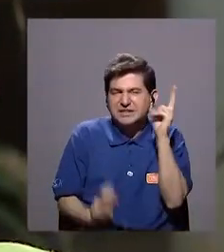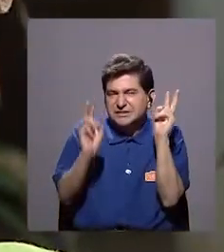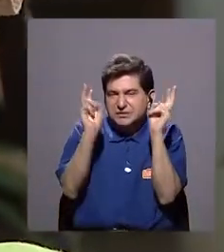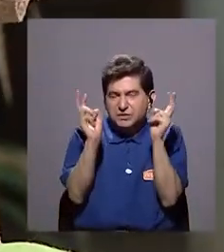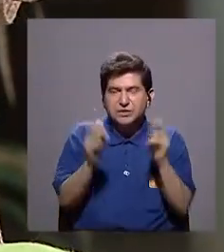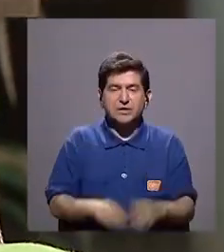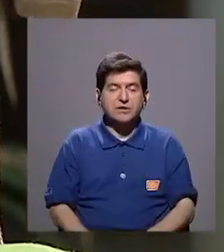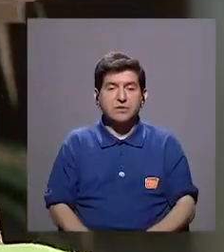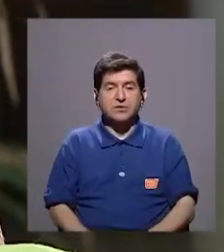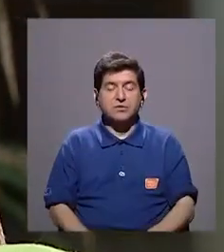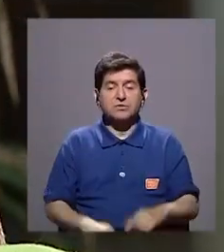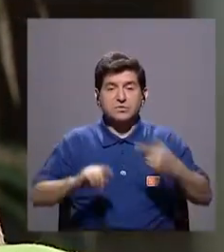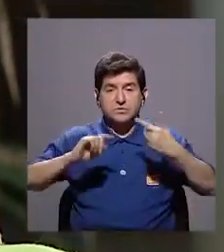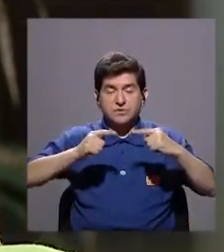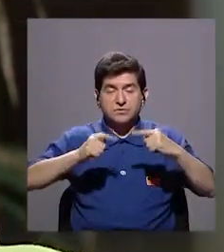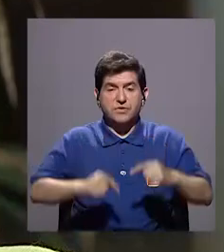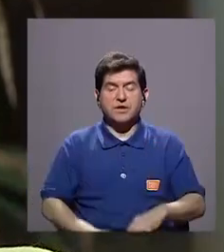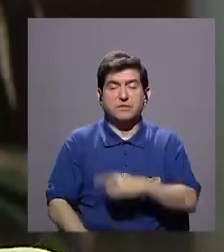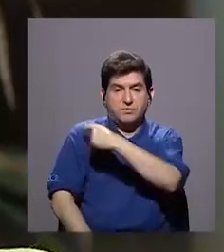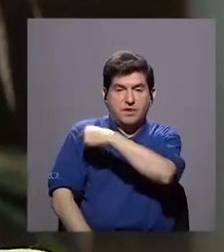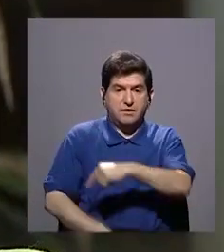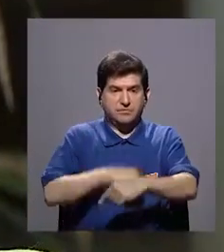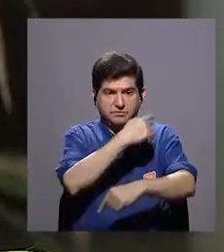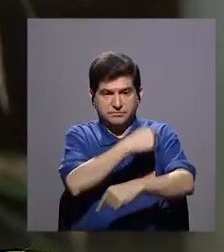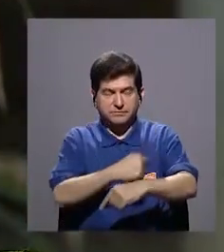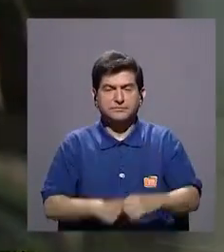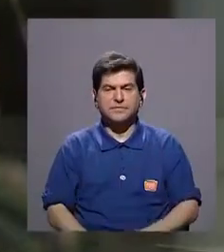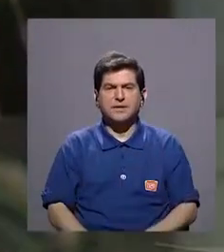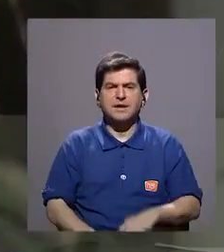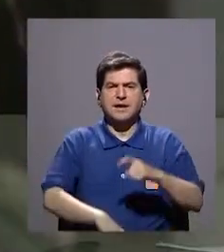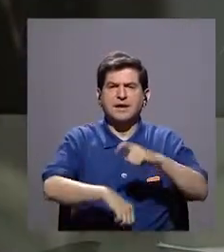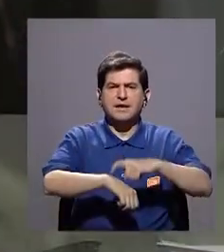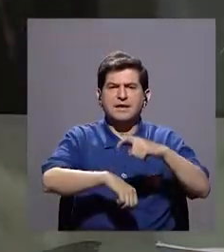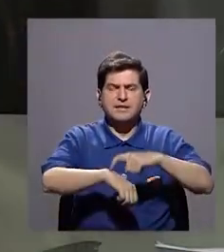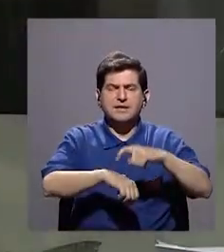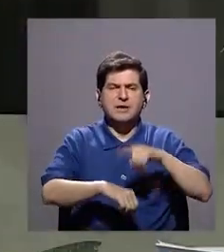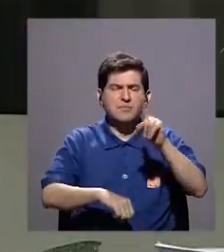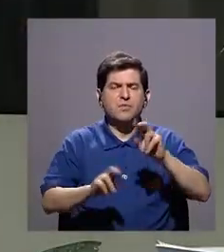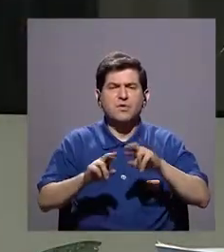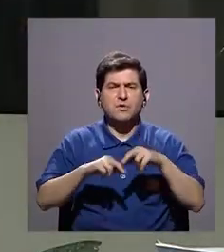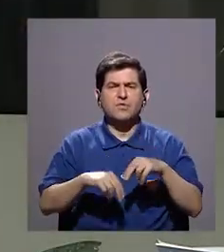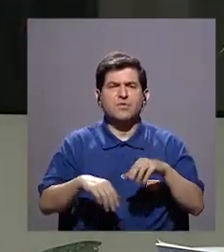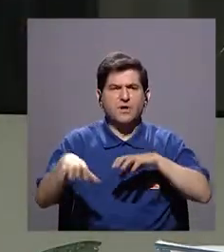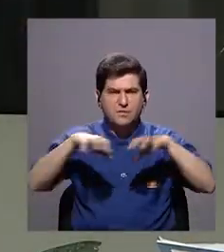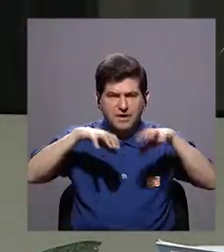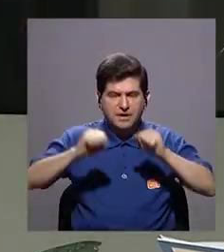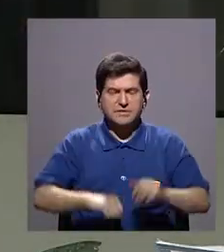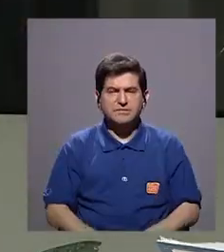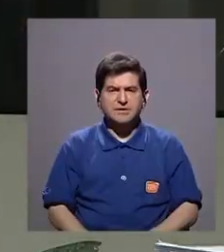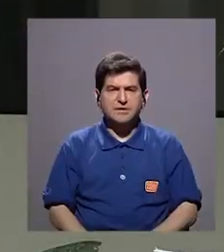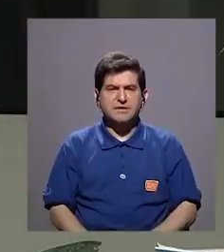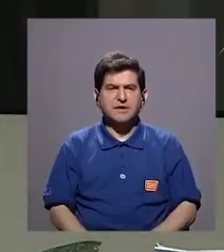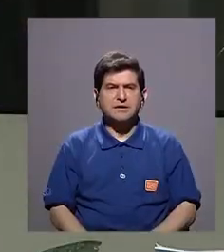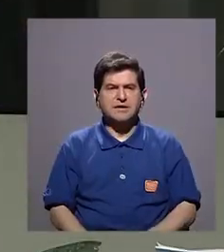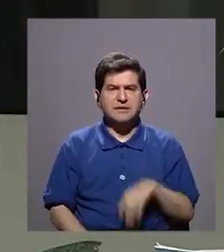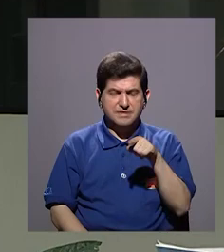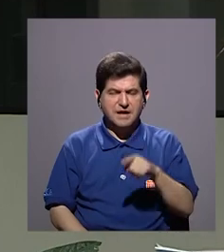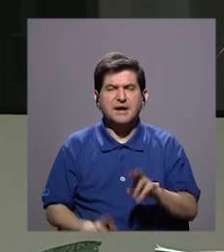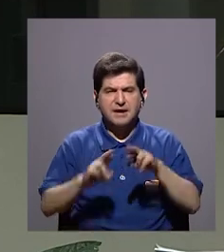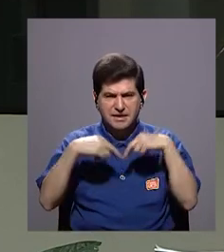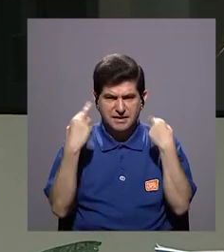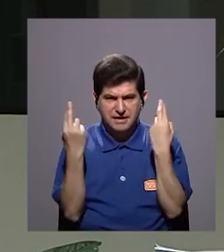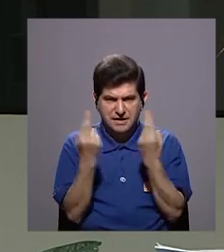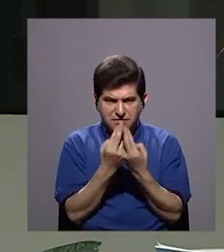Si fuera el dolor más en los costados, puede ser esta posición. Leonor, ¿cuánto dura cada sesión? ¿O eso dependerá de la persona? Una